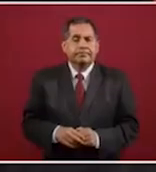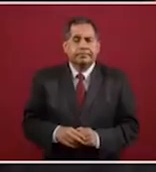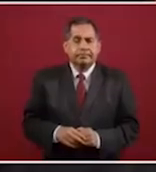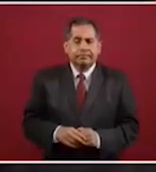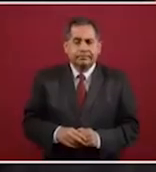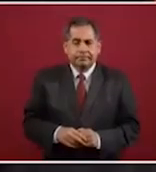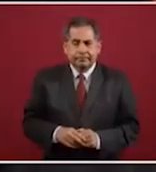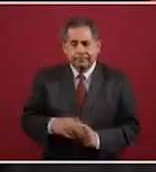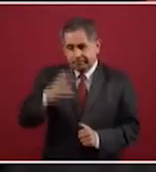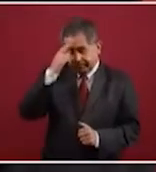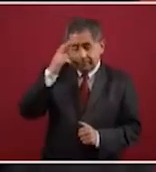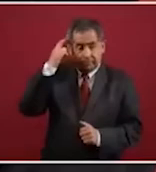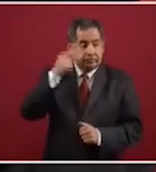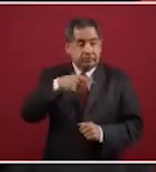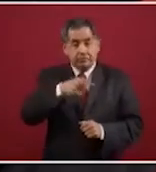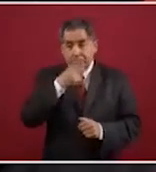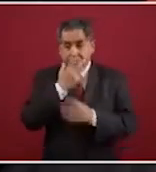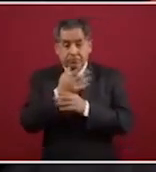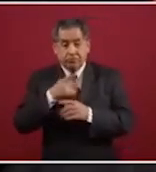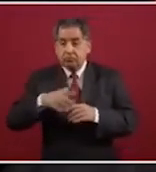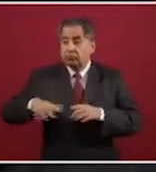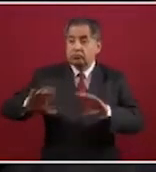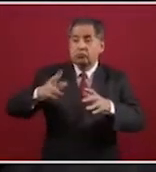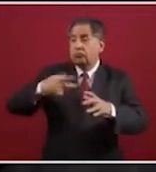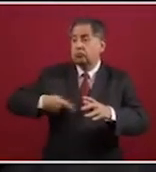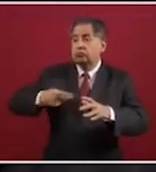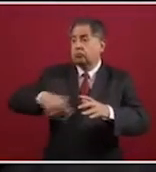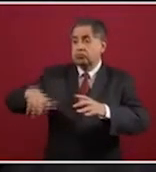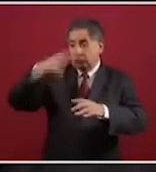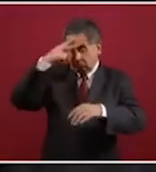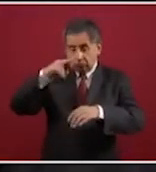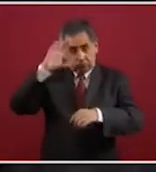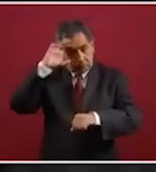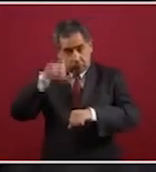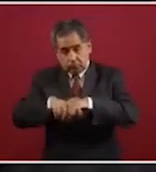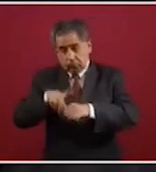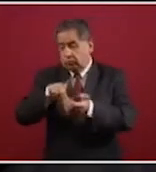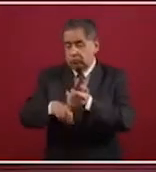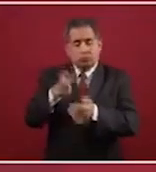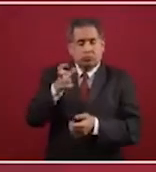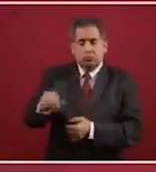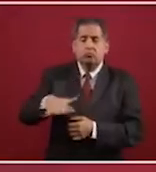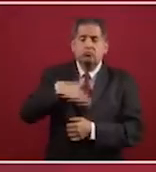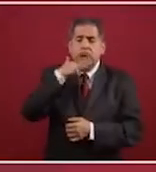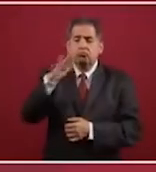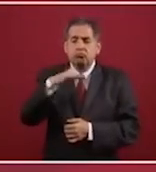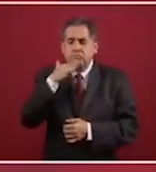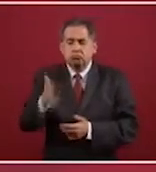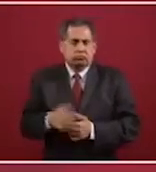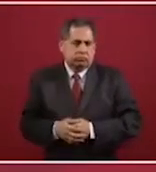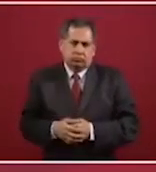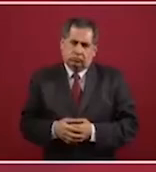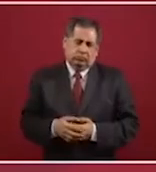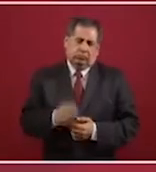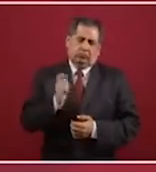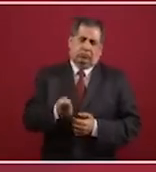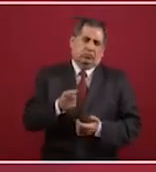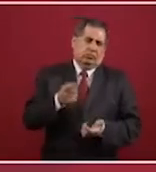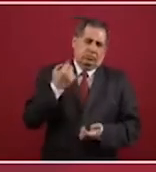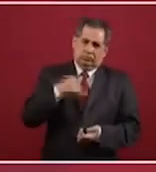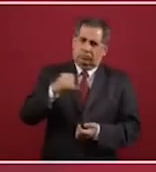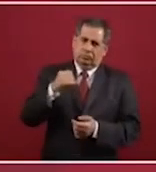era parte de la cultura del pueblo de mí algo absurdo y ofensivo